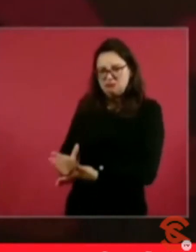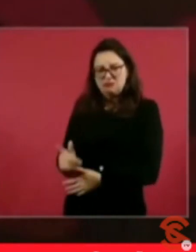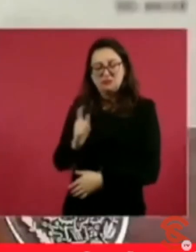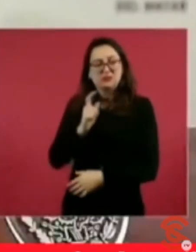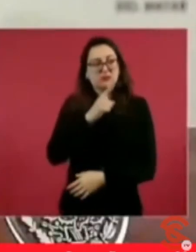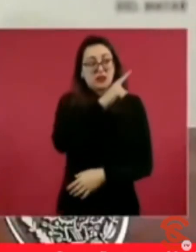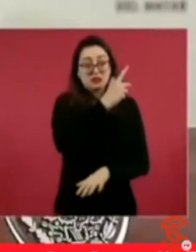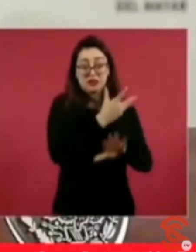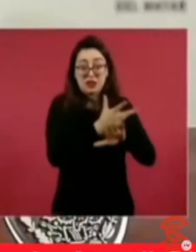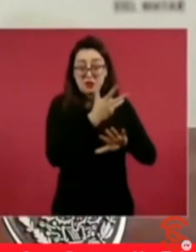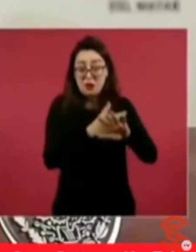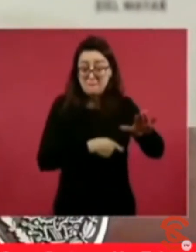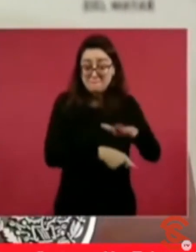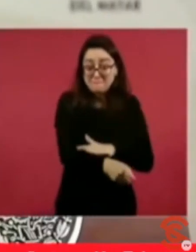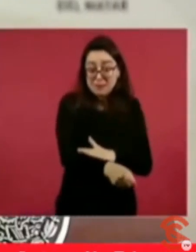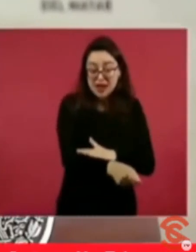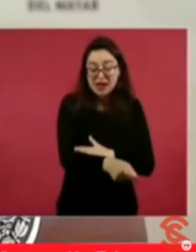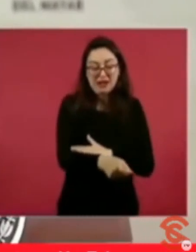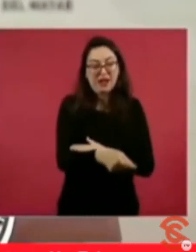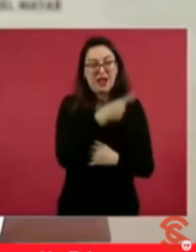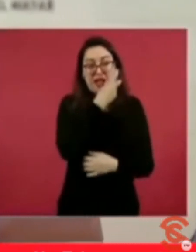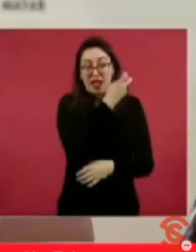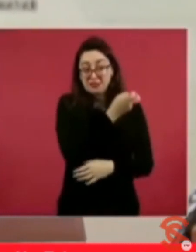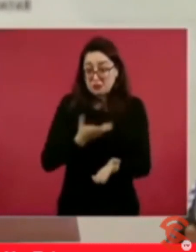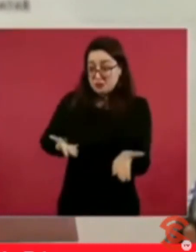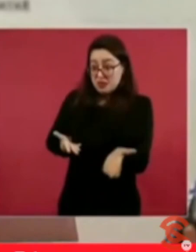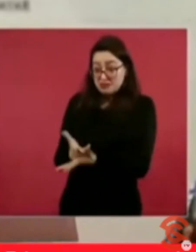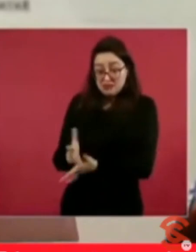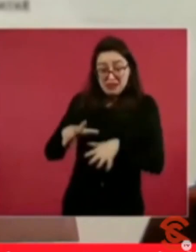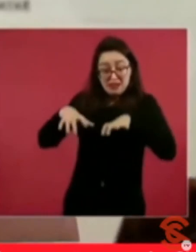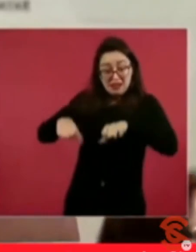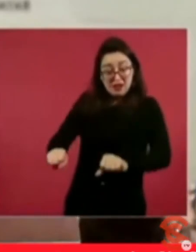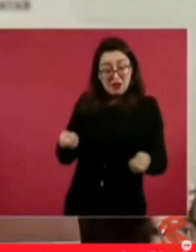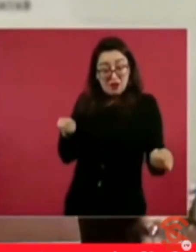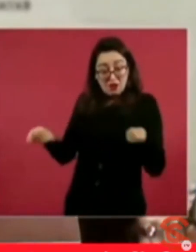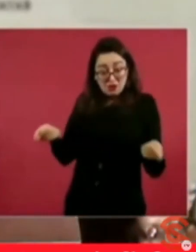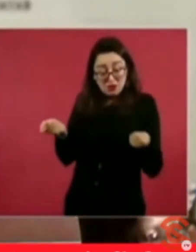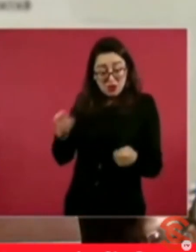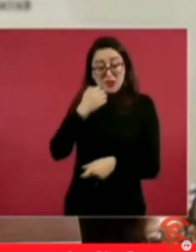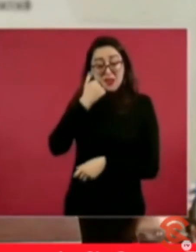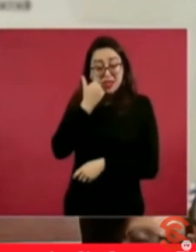México no es colonia de ningún gobierno extranjero.